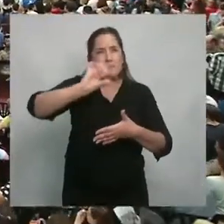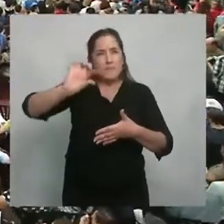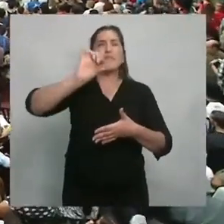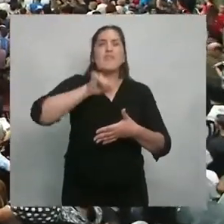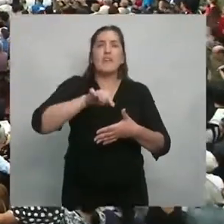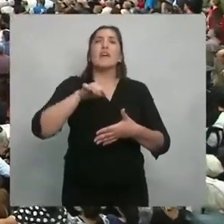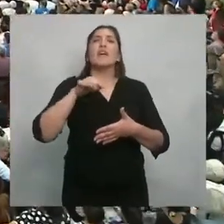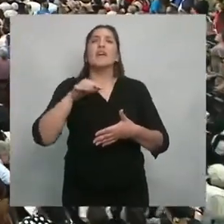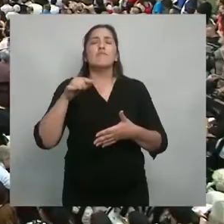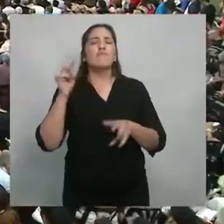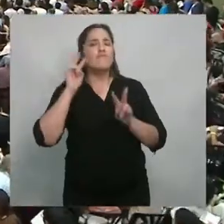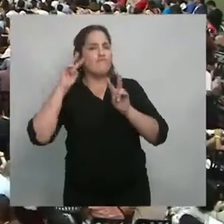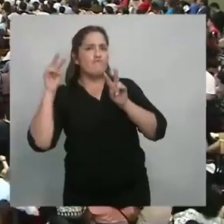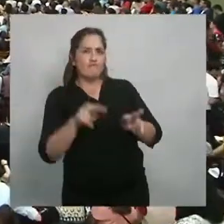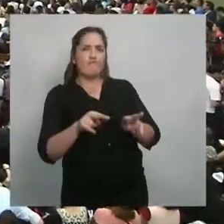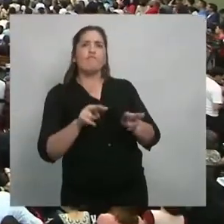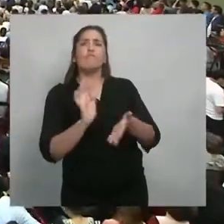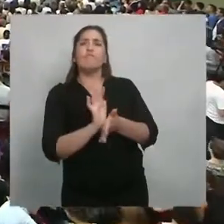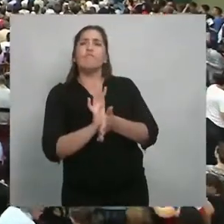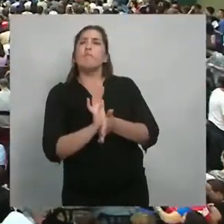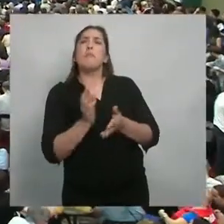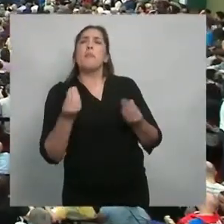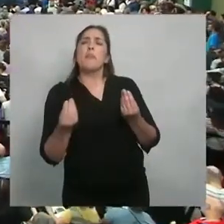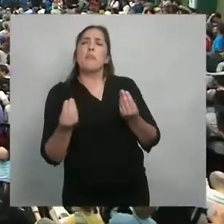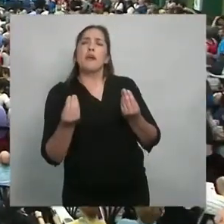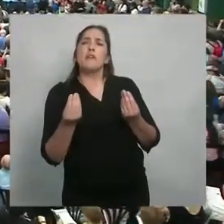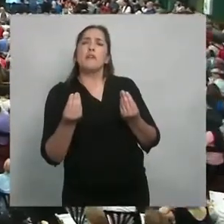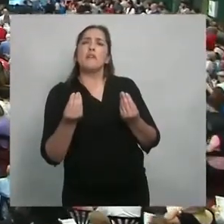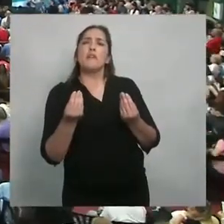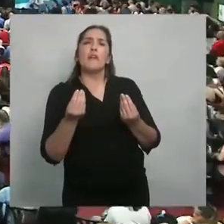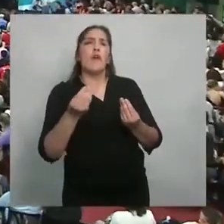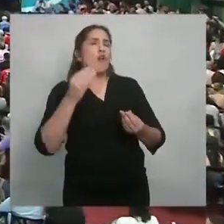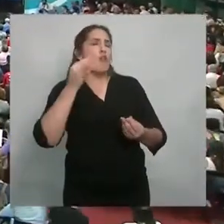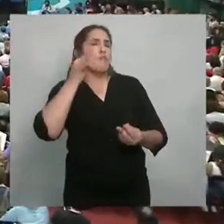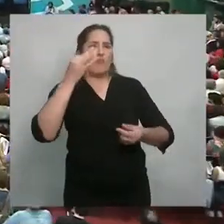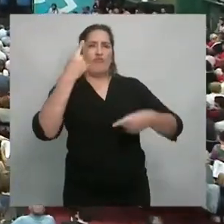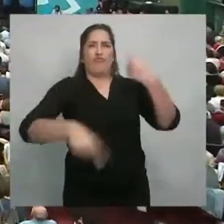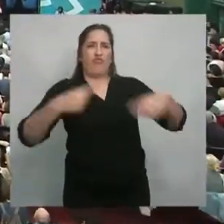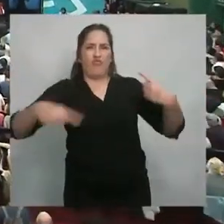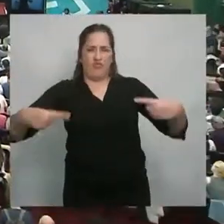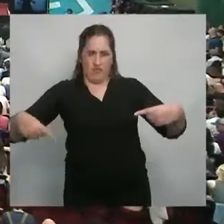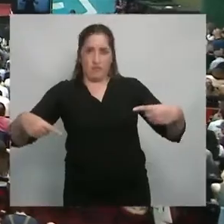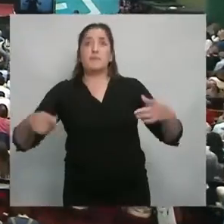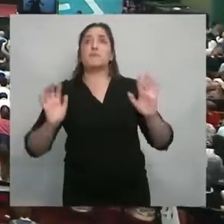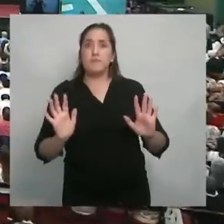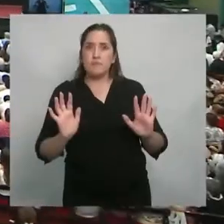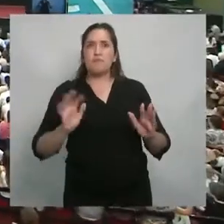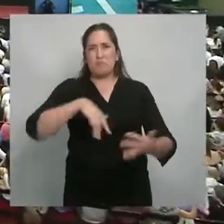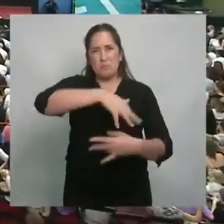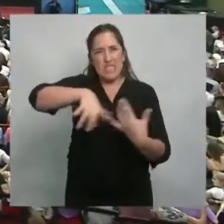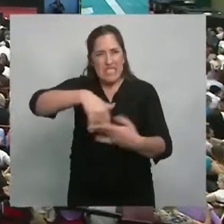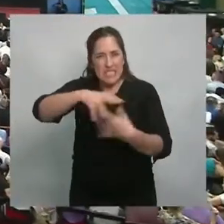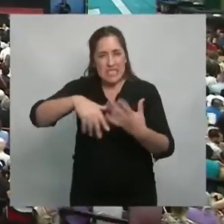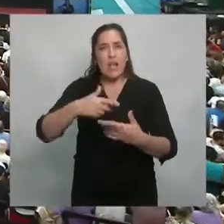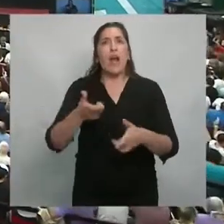conmigo, de la valoración de la movilidad y la criolité. Lo mejor del liberalismo